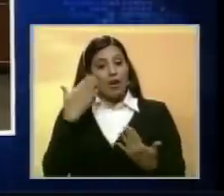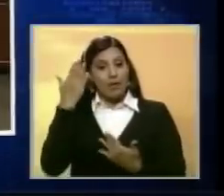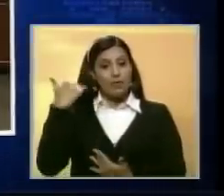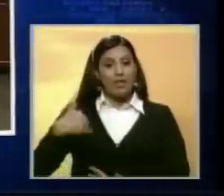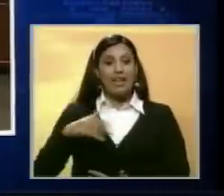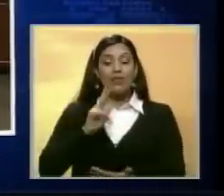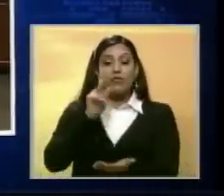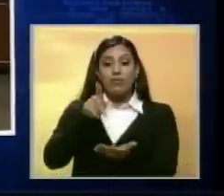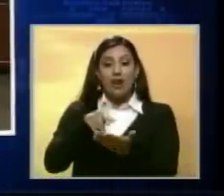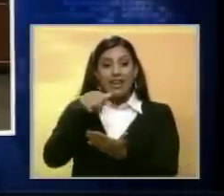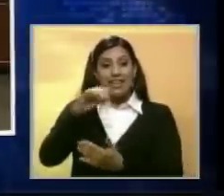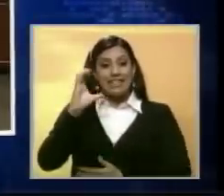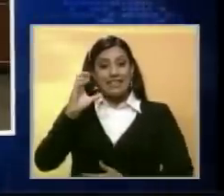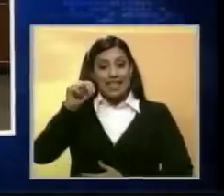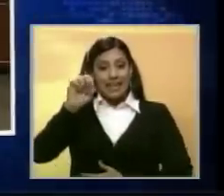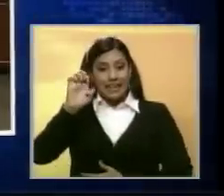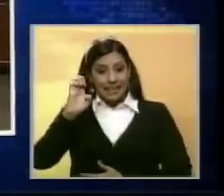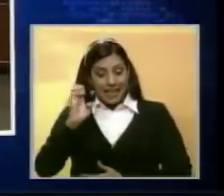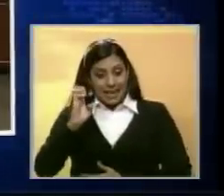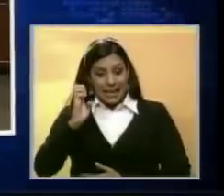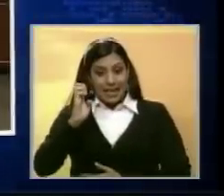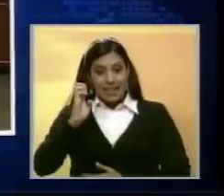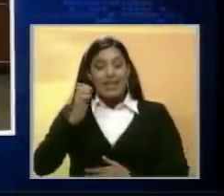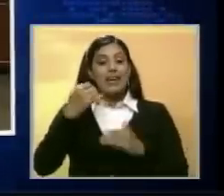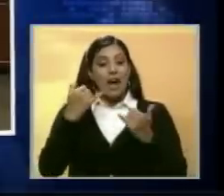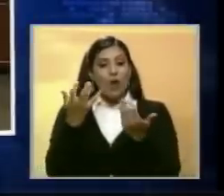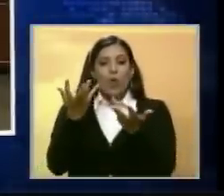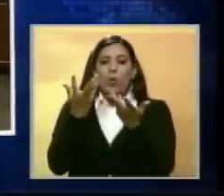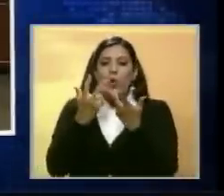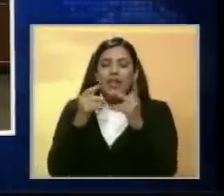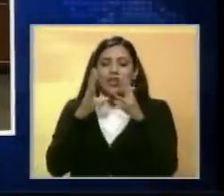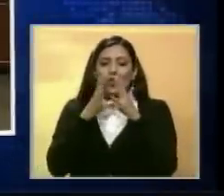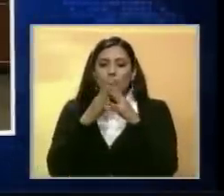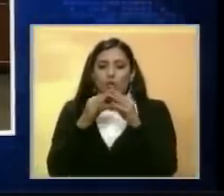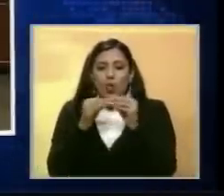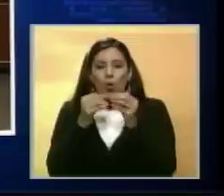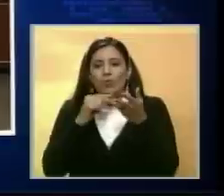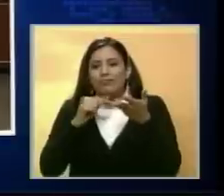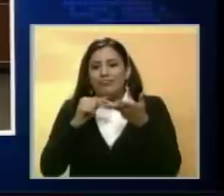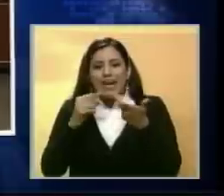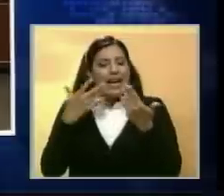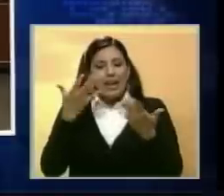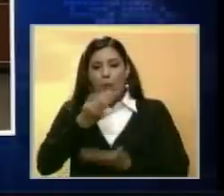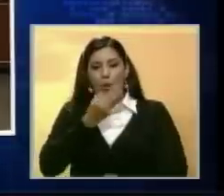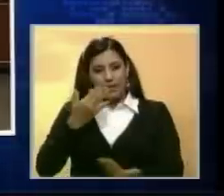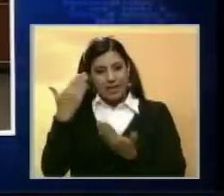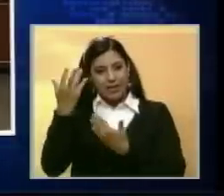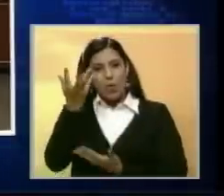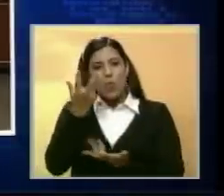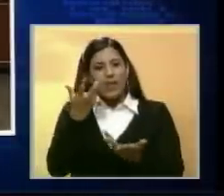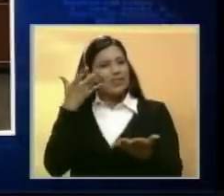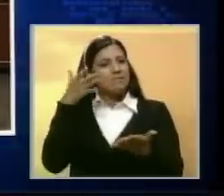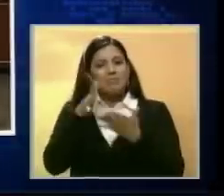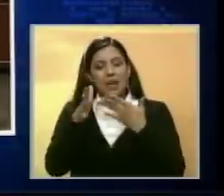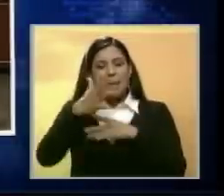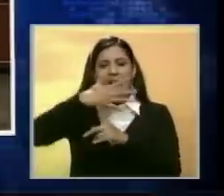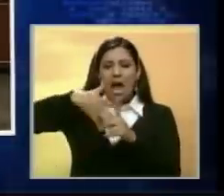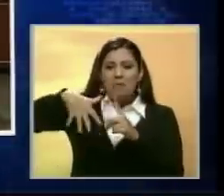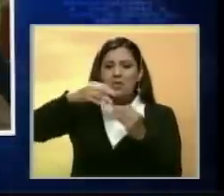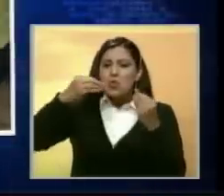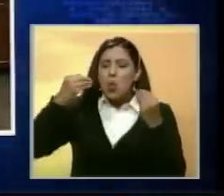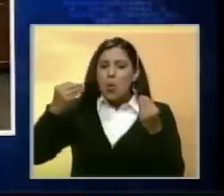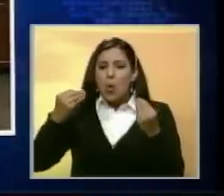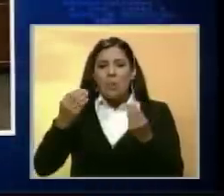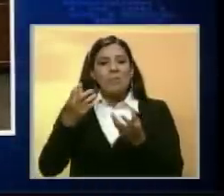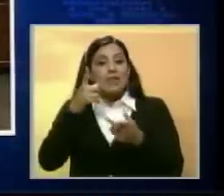se encuentra en vivo y directo desde la sede de este organismo y nos amplía todos los detalles. Muy buenas tardes, Lirio. Cuéntanos cuál es el ambiente.